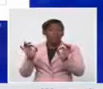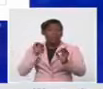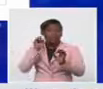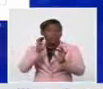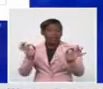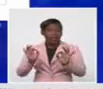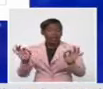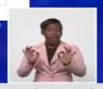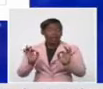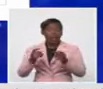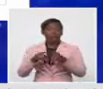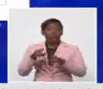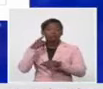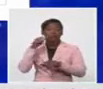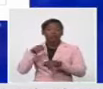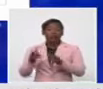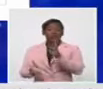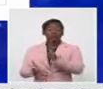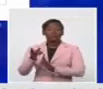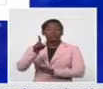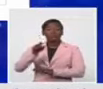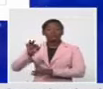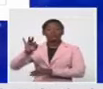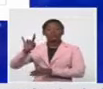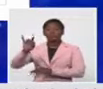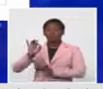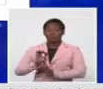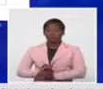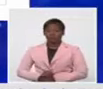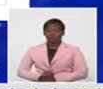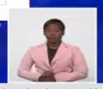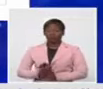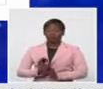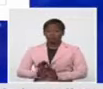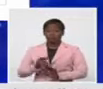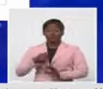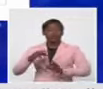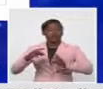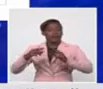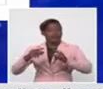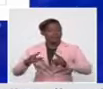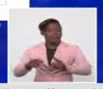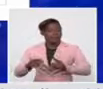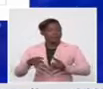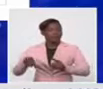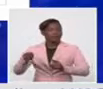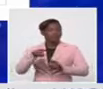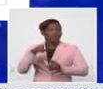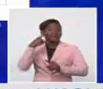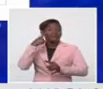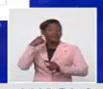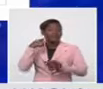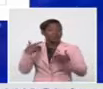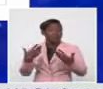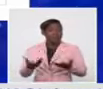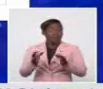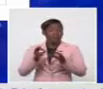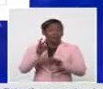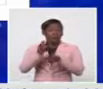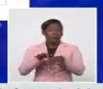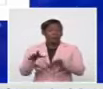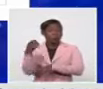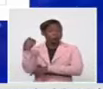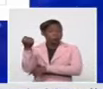189 fallecidos, evidenciando, reitero, la agresividad que está teniendo el virus en